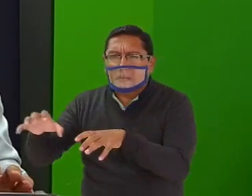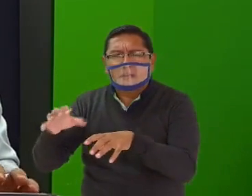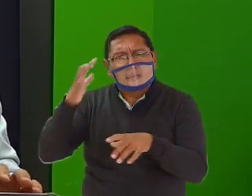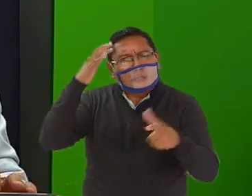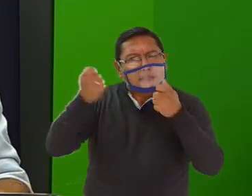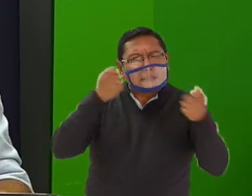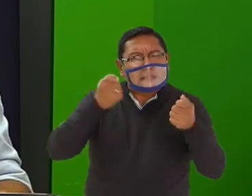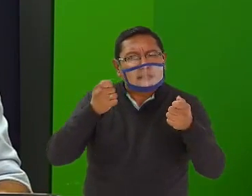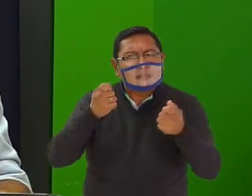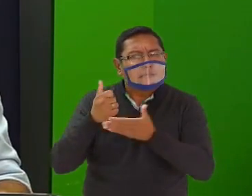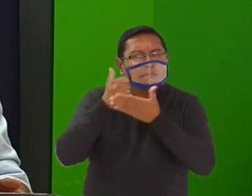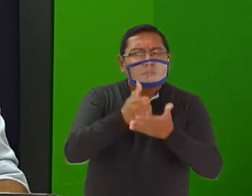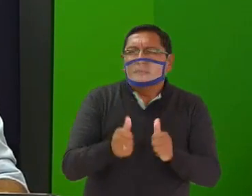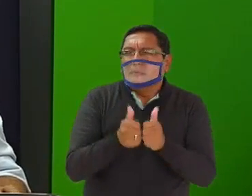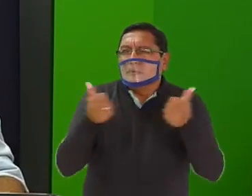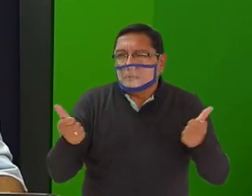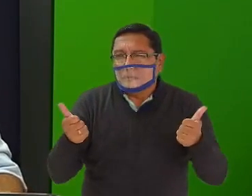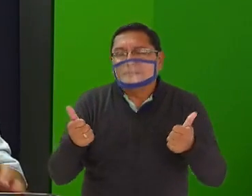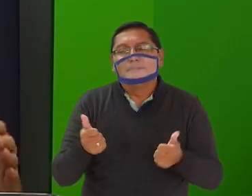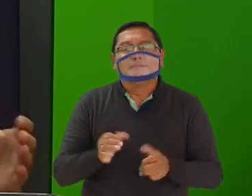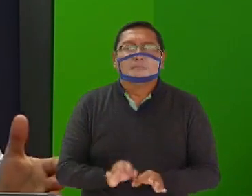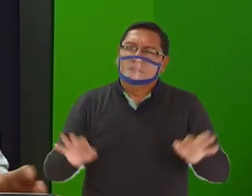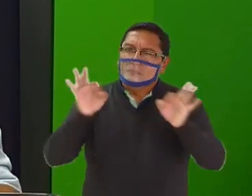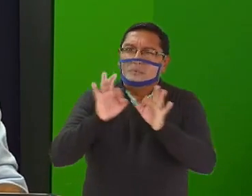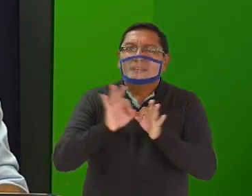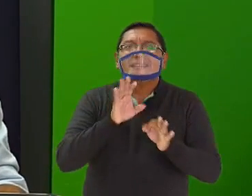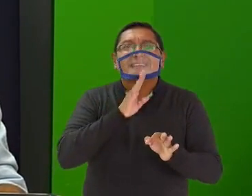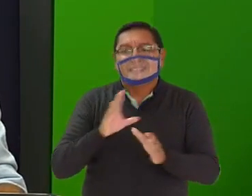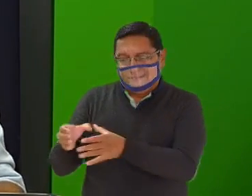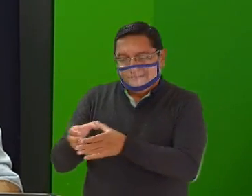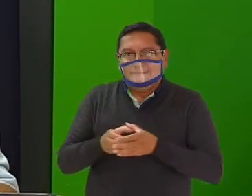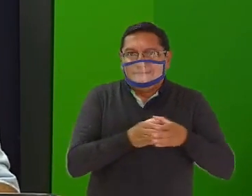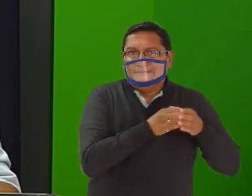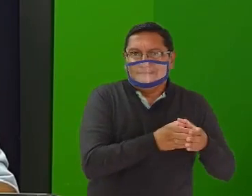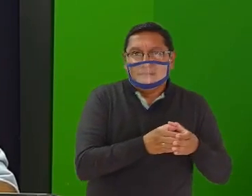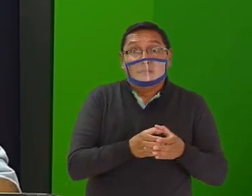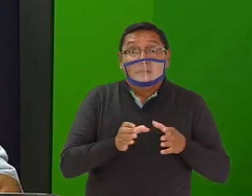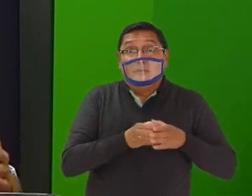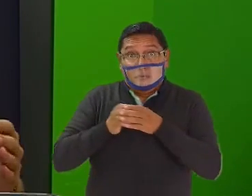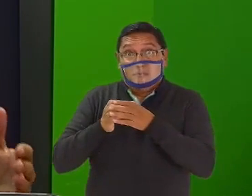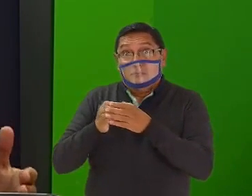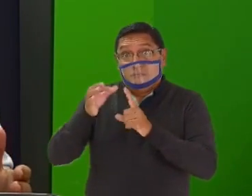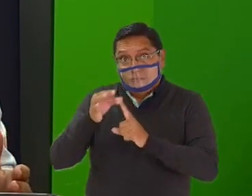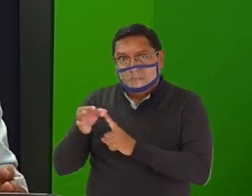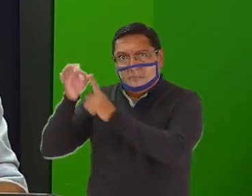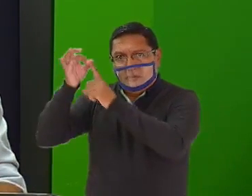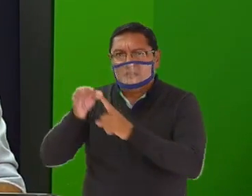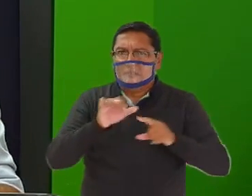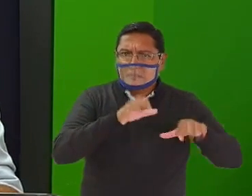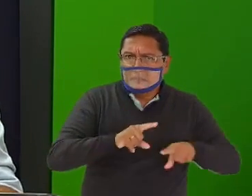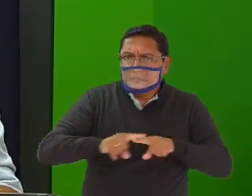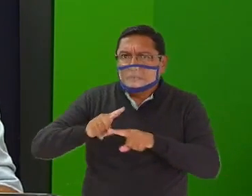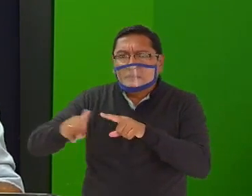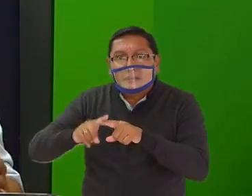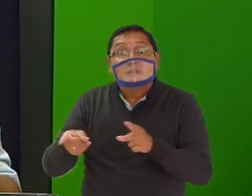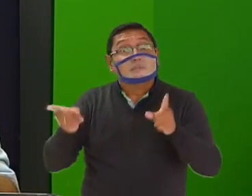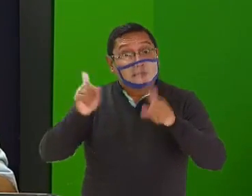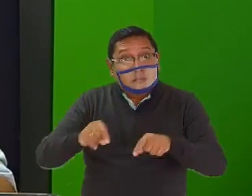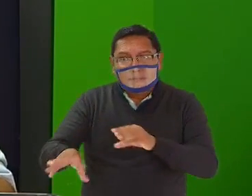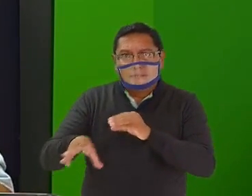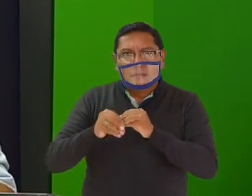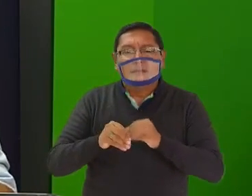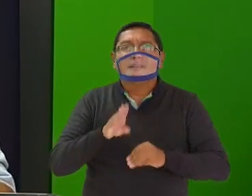para la ciudad. Lo hacemos de la mano de nuestro equipo de gobierno, del grupo de expertos que nos ha acompañado y, por supuesto, del